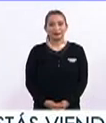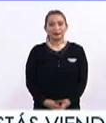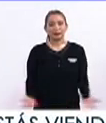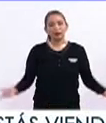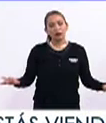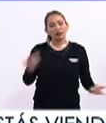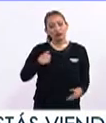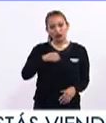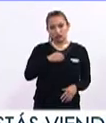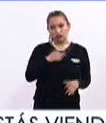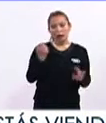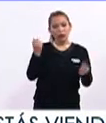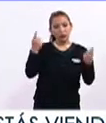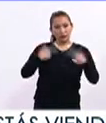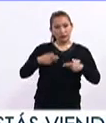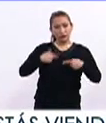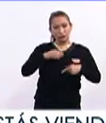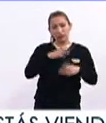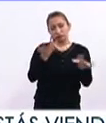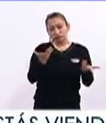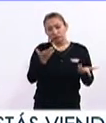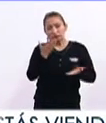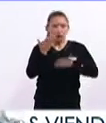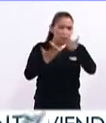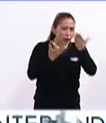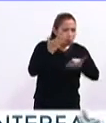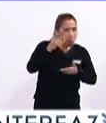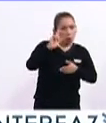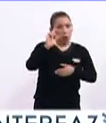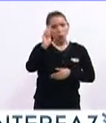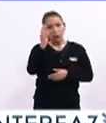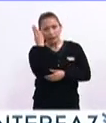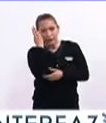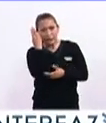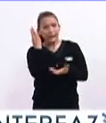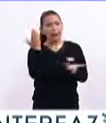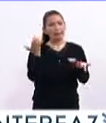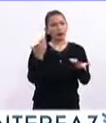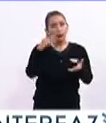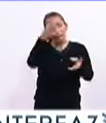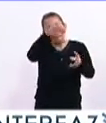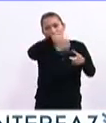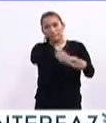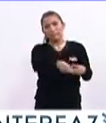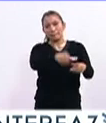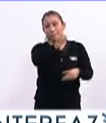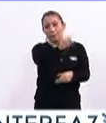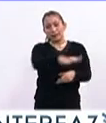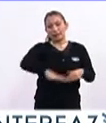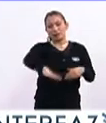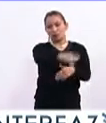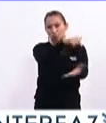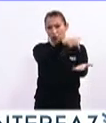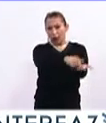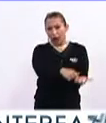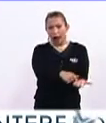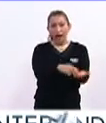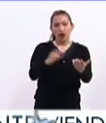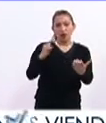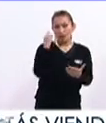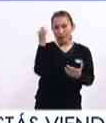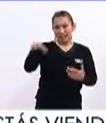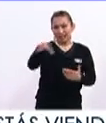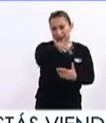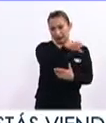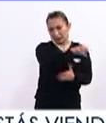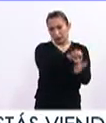Quienes hemos tenido la oportunidad de estudiar una carrera universitaria, de formar parte de esos recintos tan